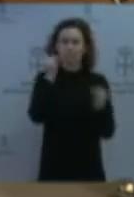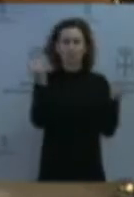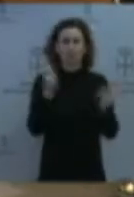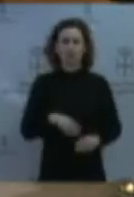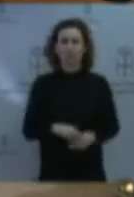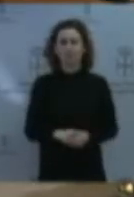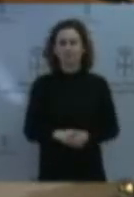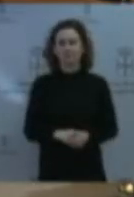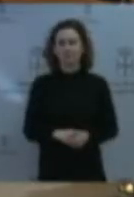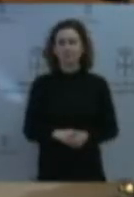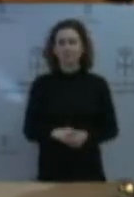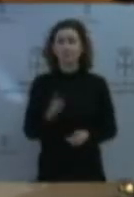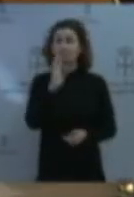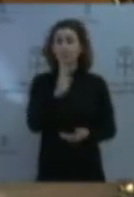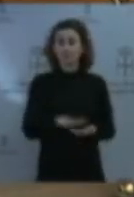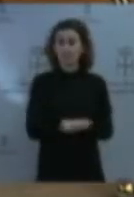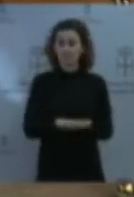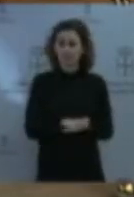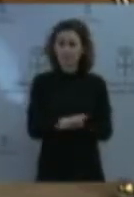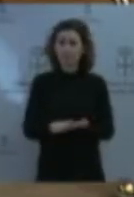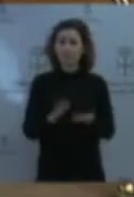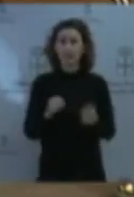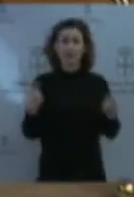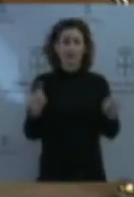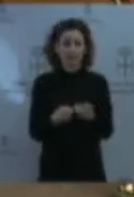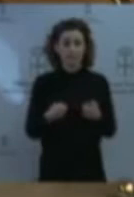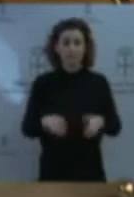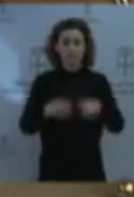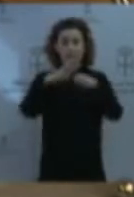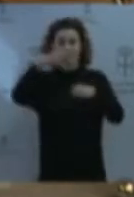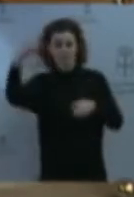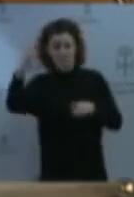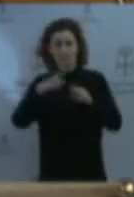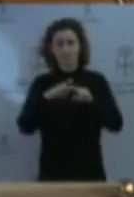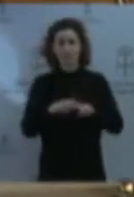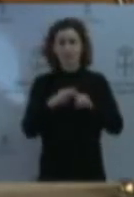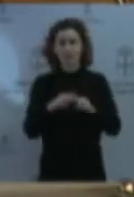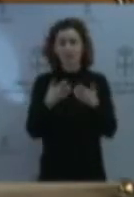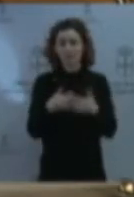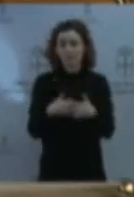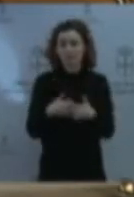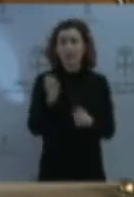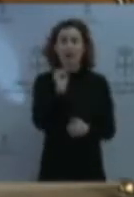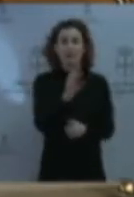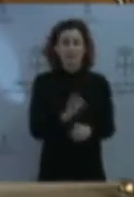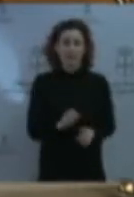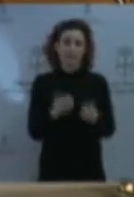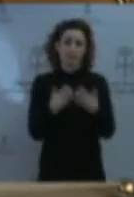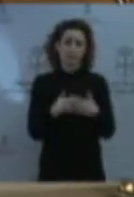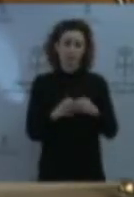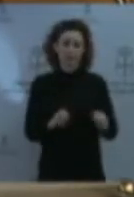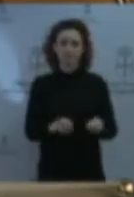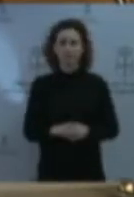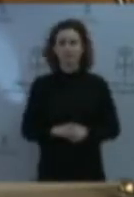de gasómetros, de chimenés, de talleres mecánicos y de almacenes industriales. Por lo tanto, lo que estamos planteando son 2 cuestiones